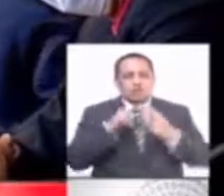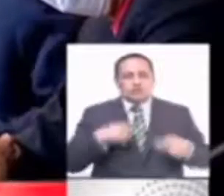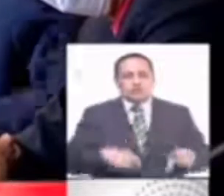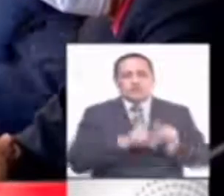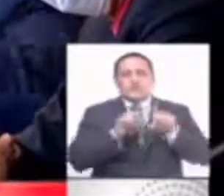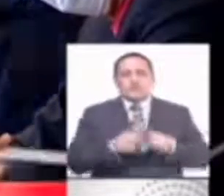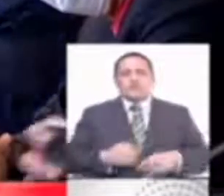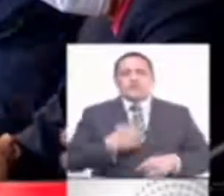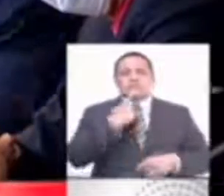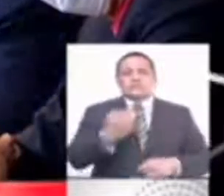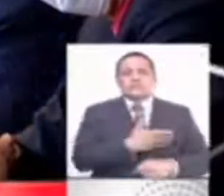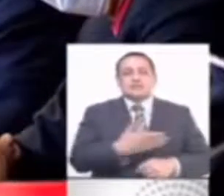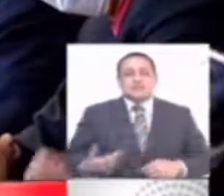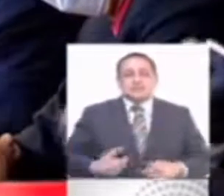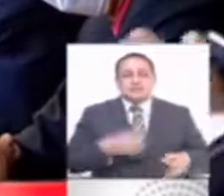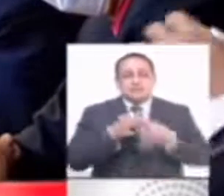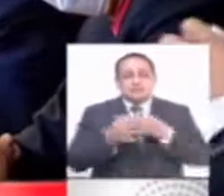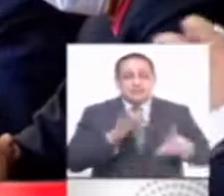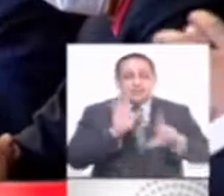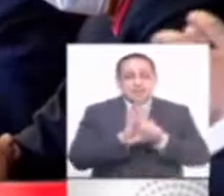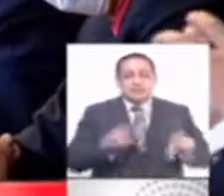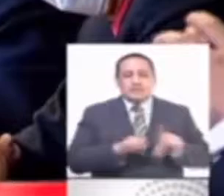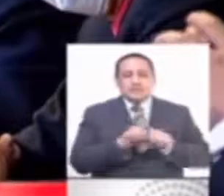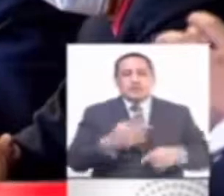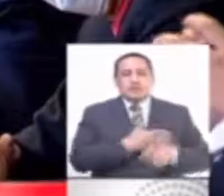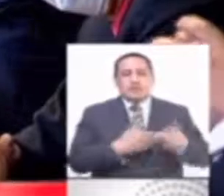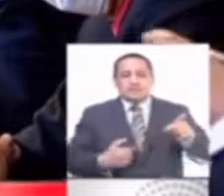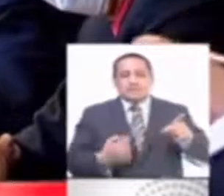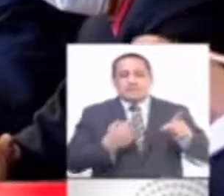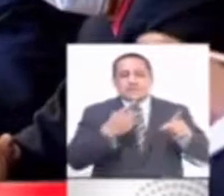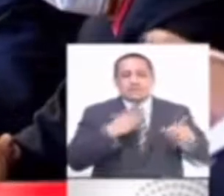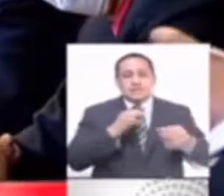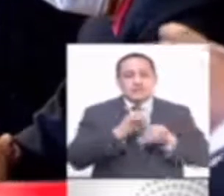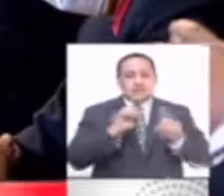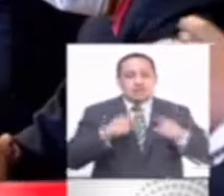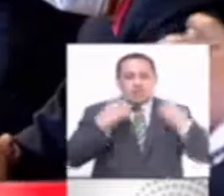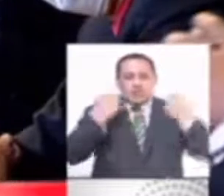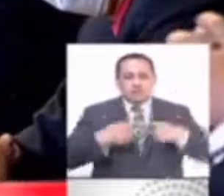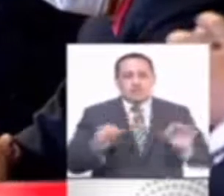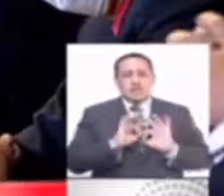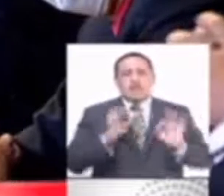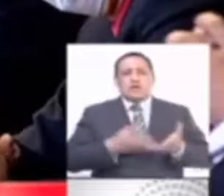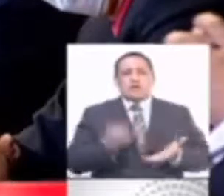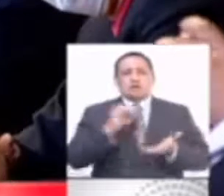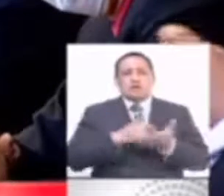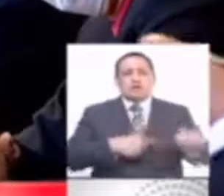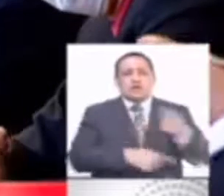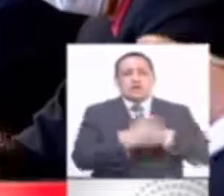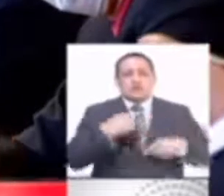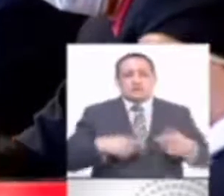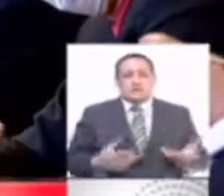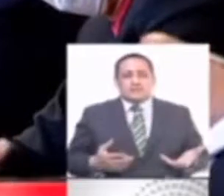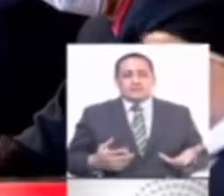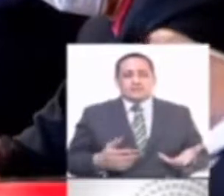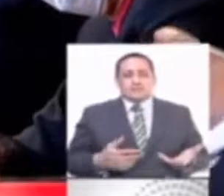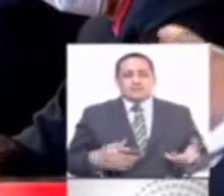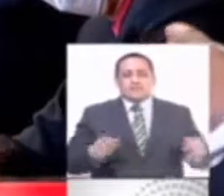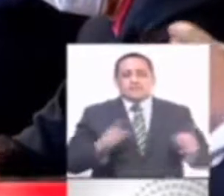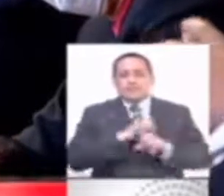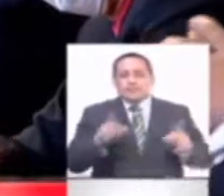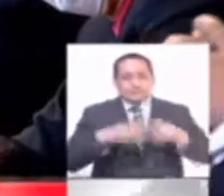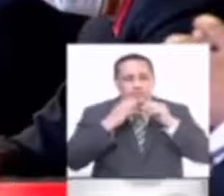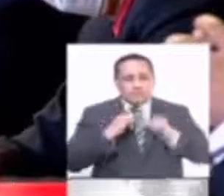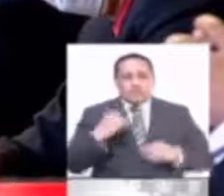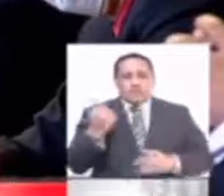el hombre que le dice al presidente y es el que le justifica. Y cuando el presidente le dice que no está de acuerdo en algo, lo regresa. No